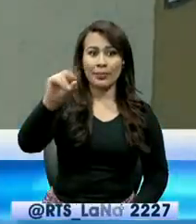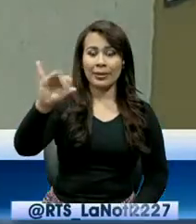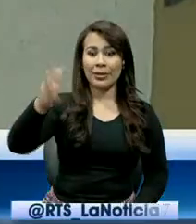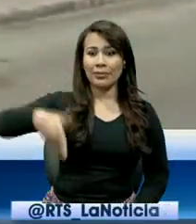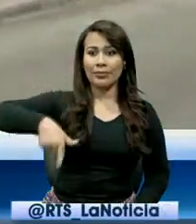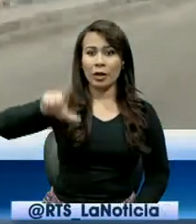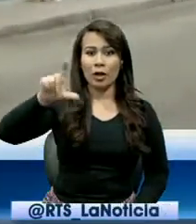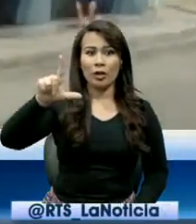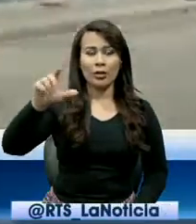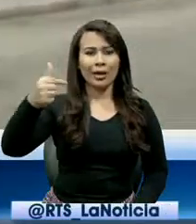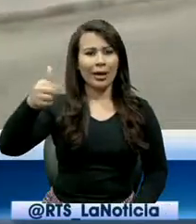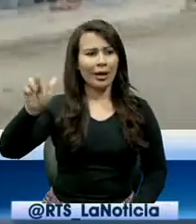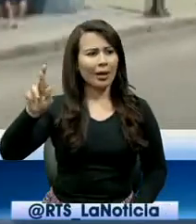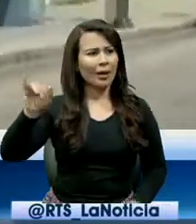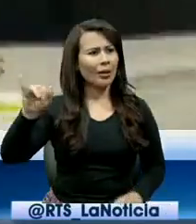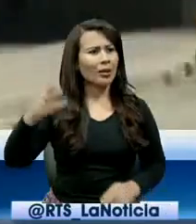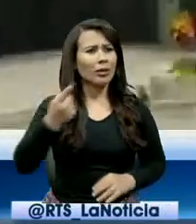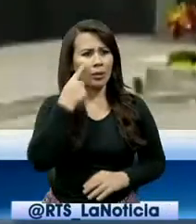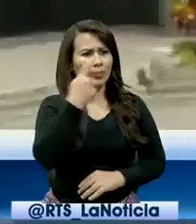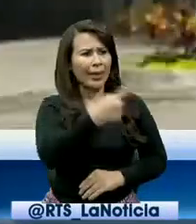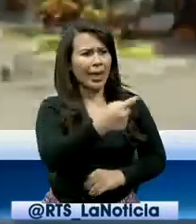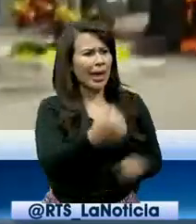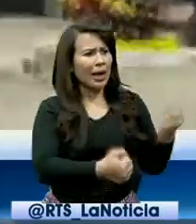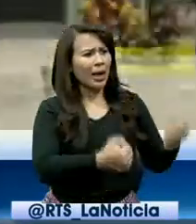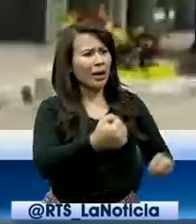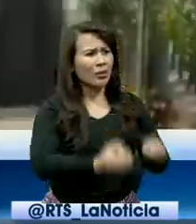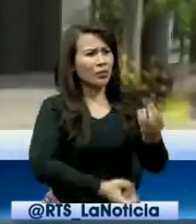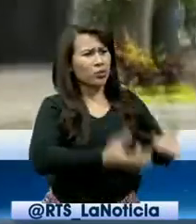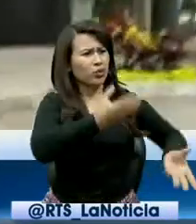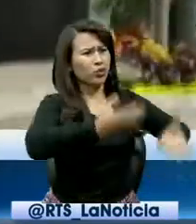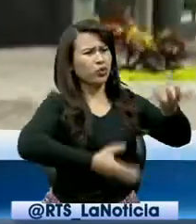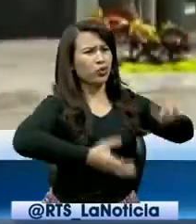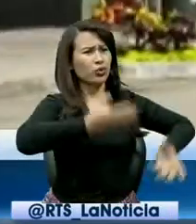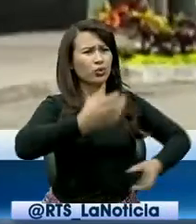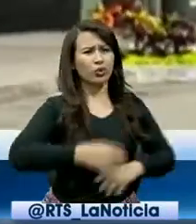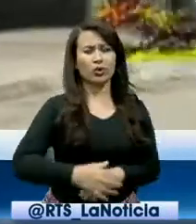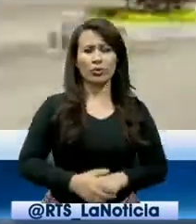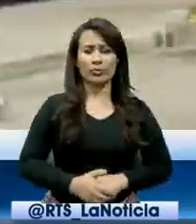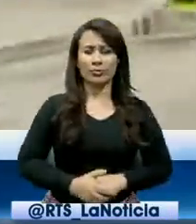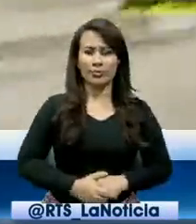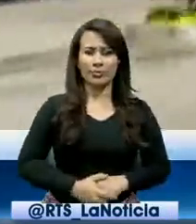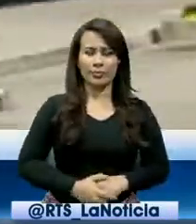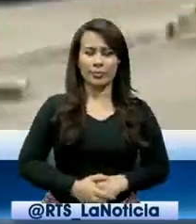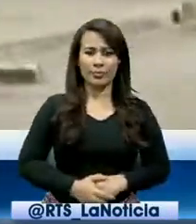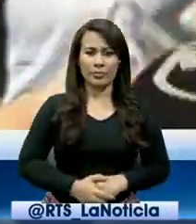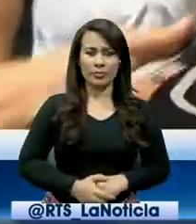cómo un pequeño automóvil estaba completamente envuelto en llamas.